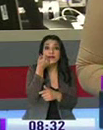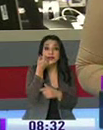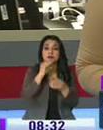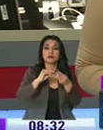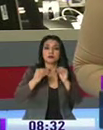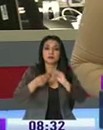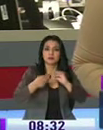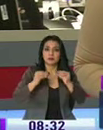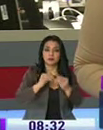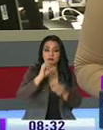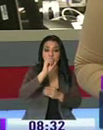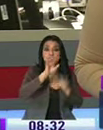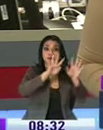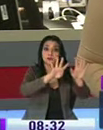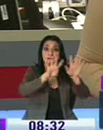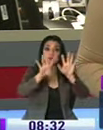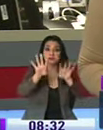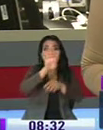contacto, este es el